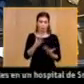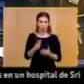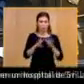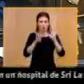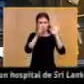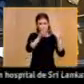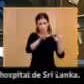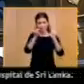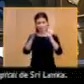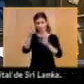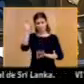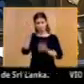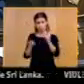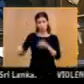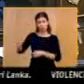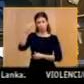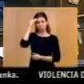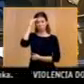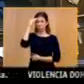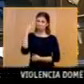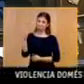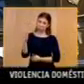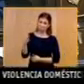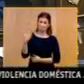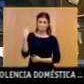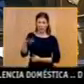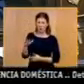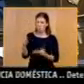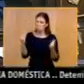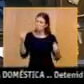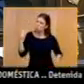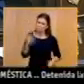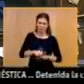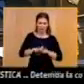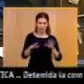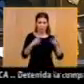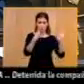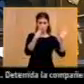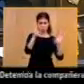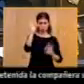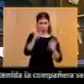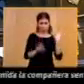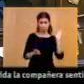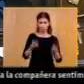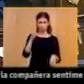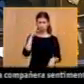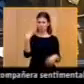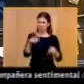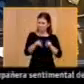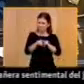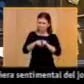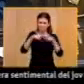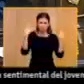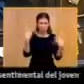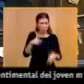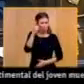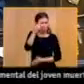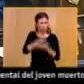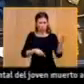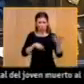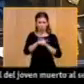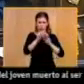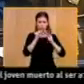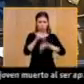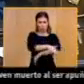96% cree que es regular, mala o muy mala. Un 80% juzga muy críticamente la gestión del Gobierno.